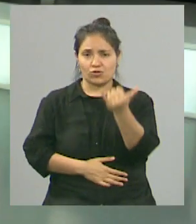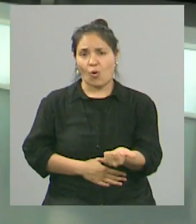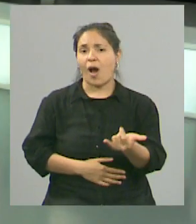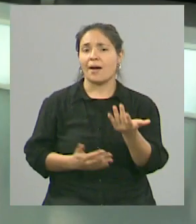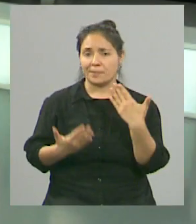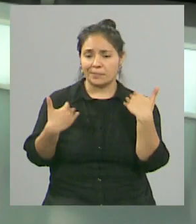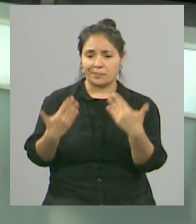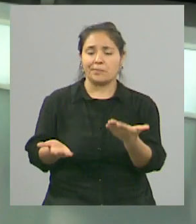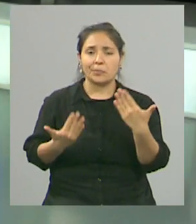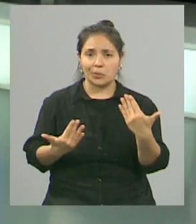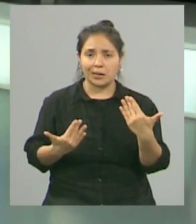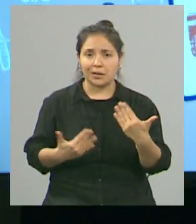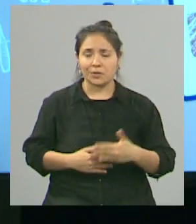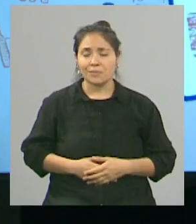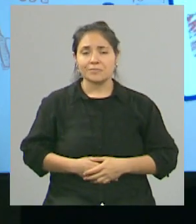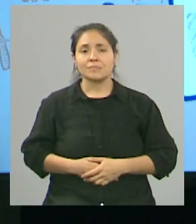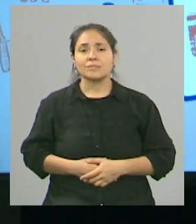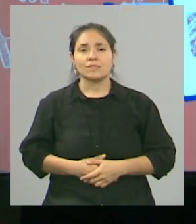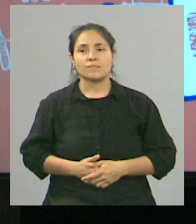prácticas arbitrarias.